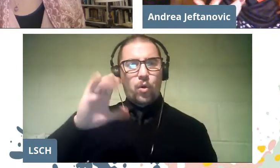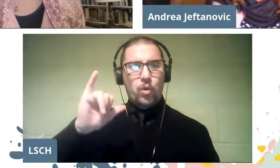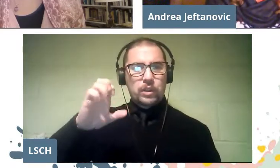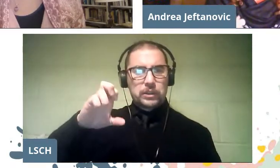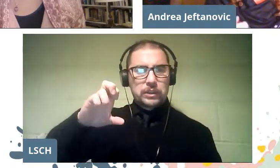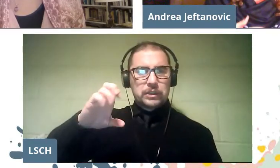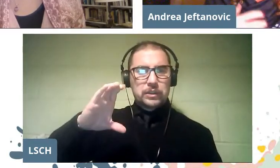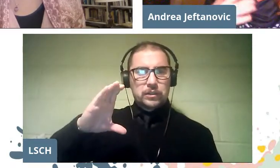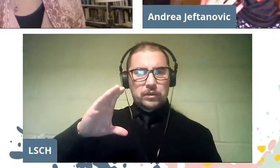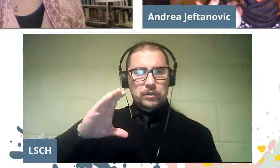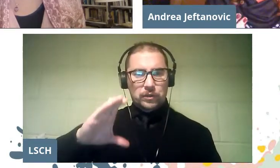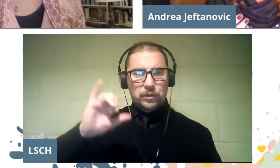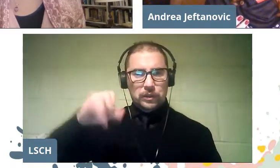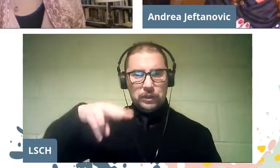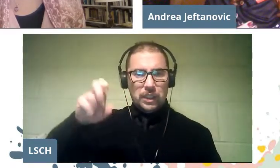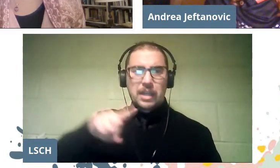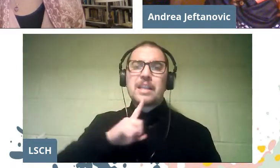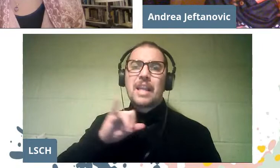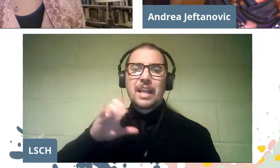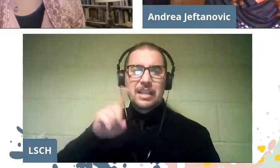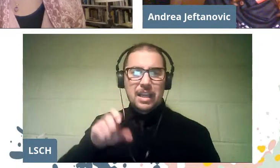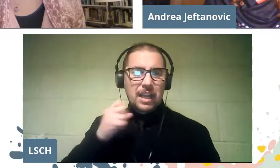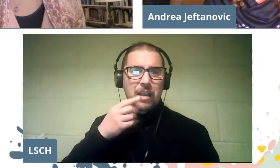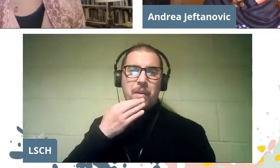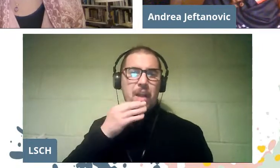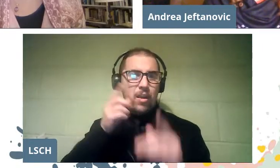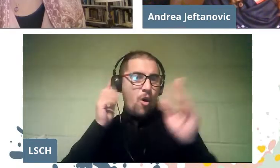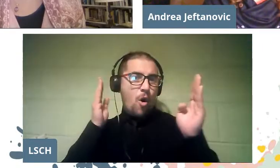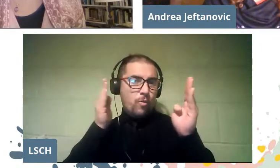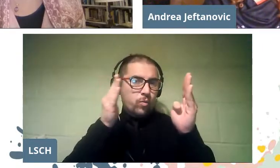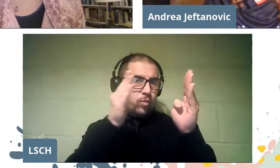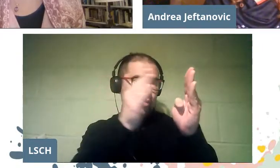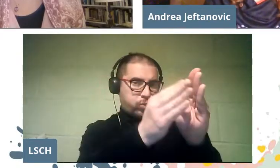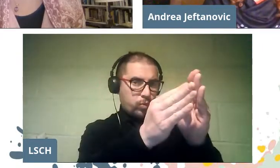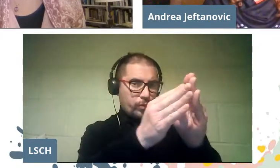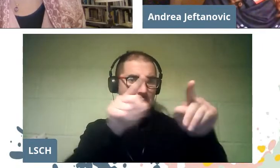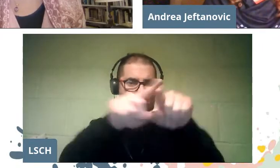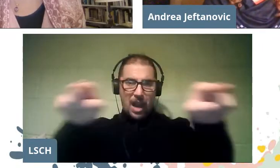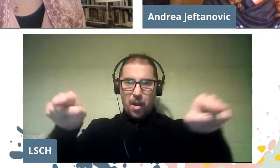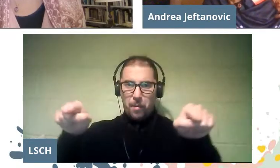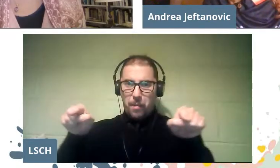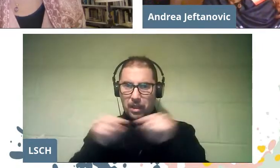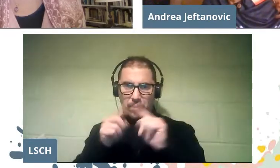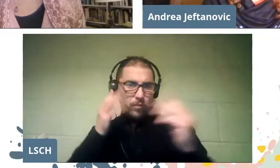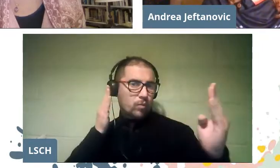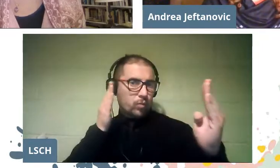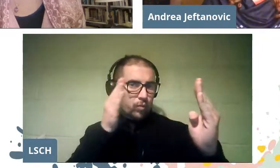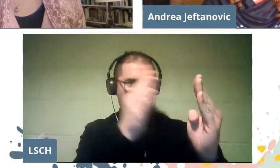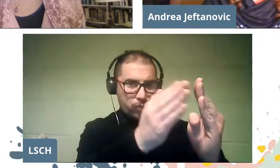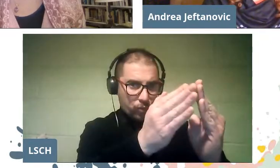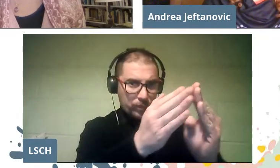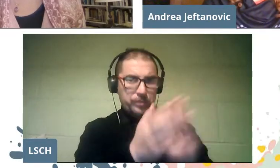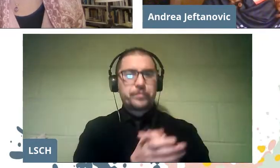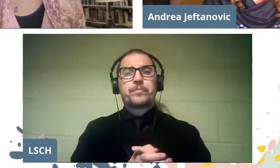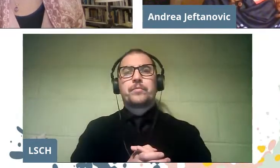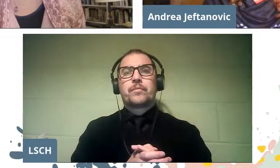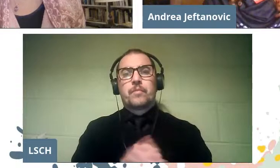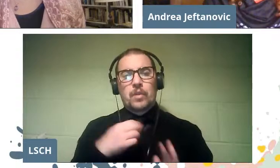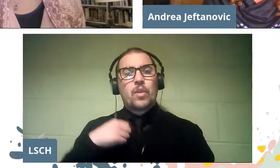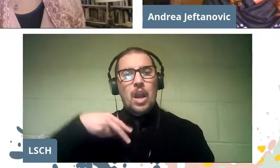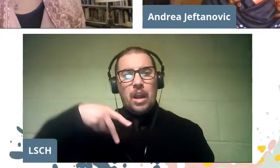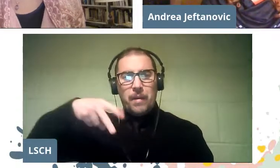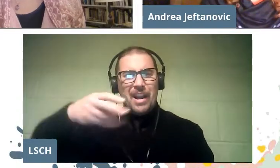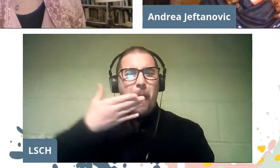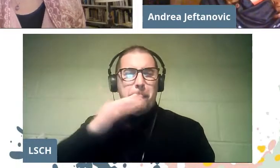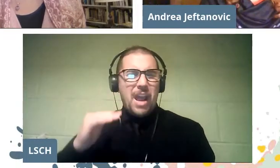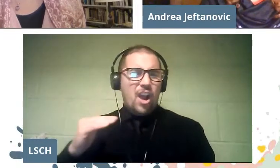de fuga, la perspectiva del espacio, y creo que es irreemplazable, por eso yo defiendo el caminar por sobre cualquier